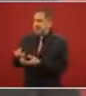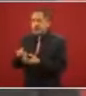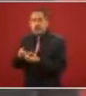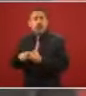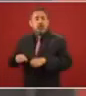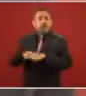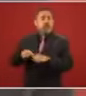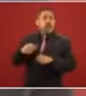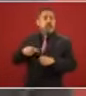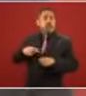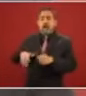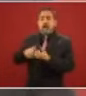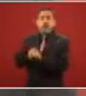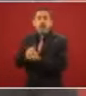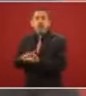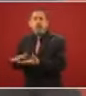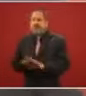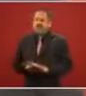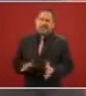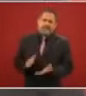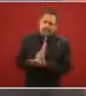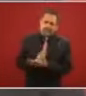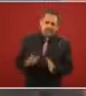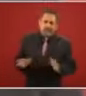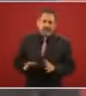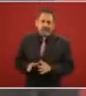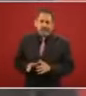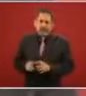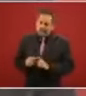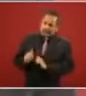social, un apoyo popular,